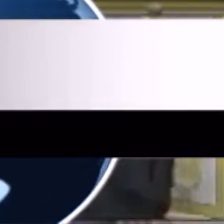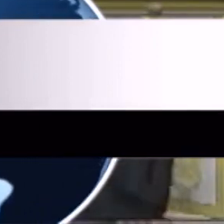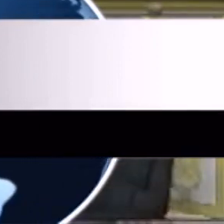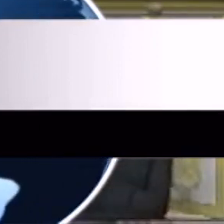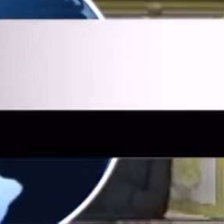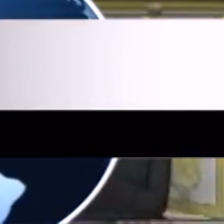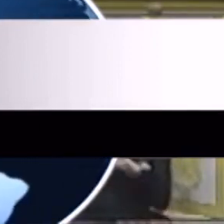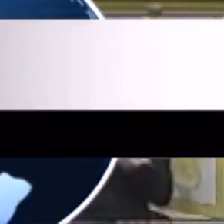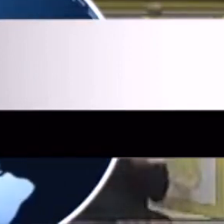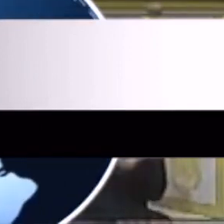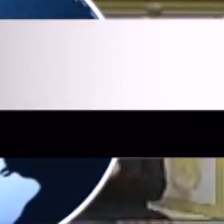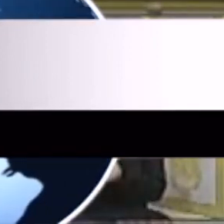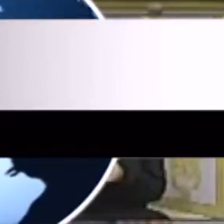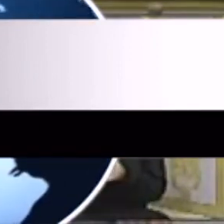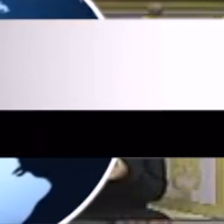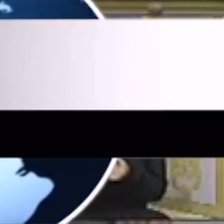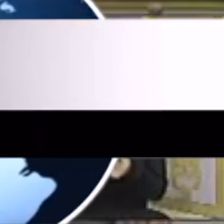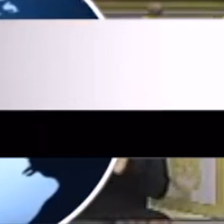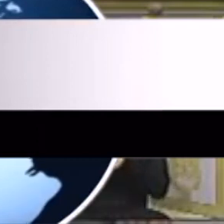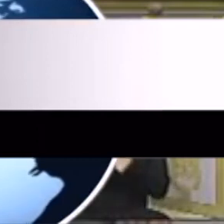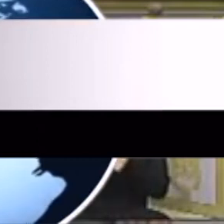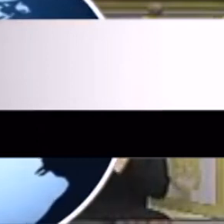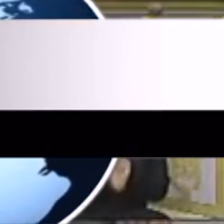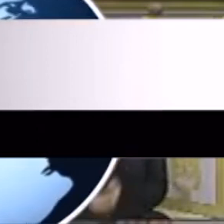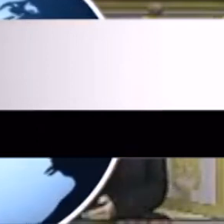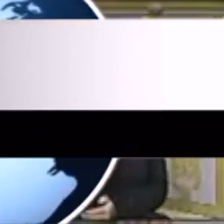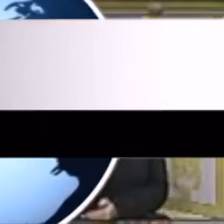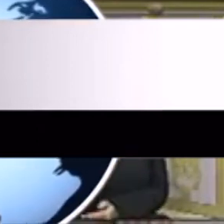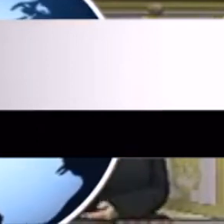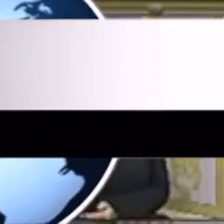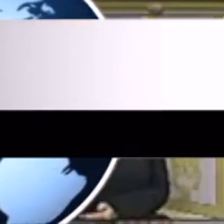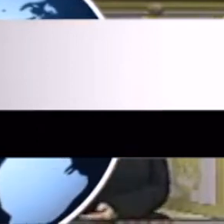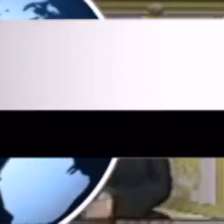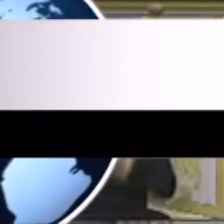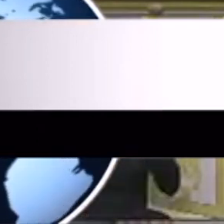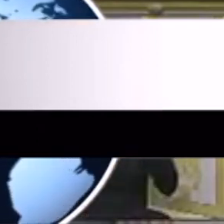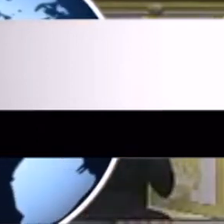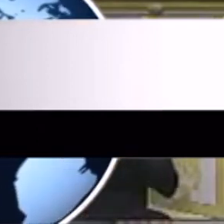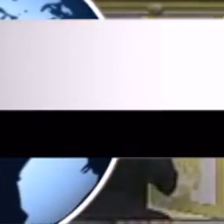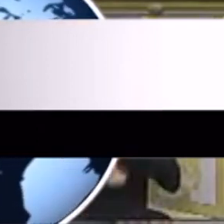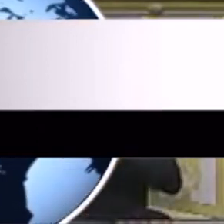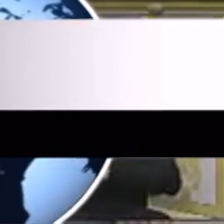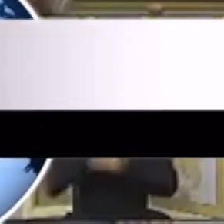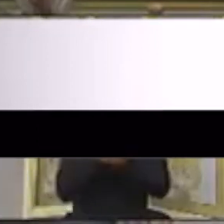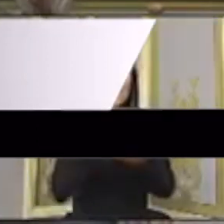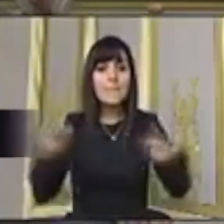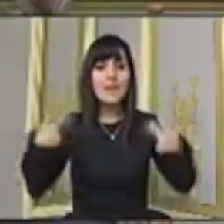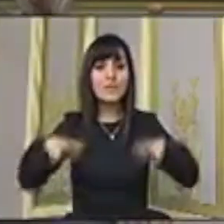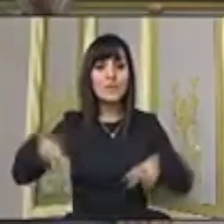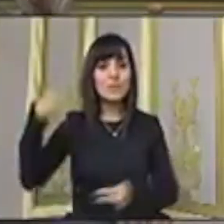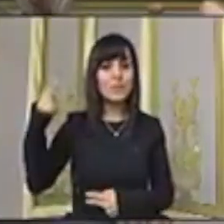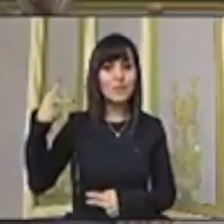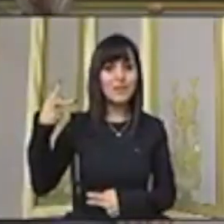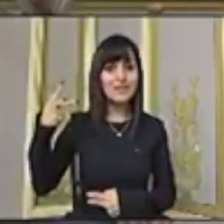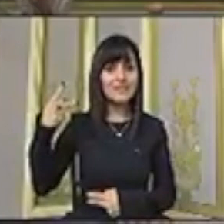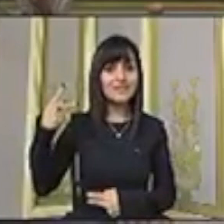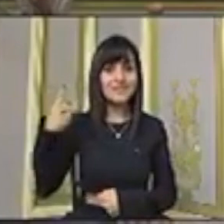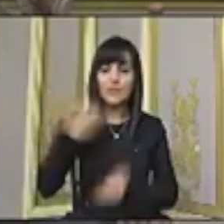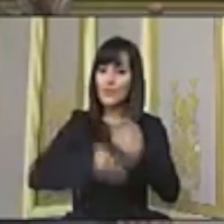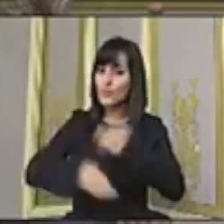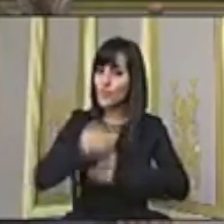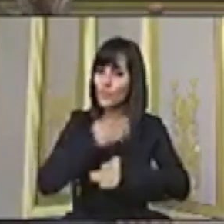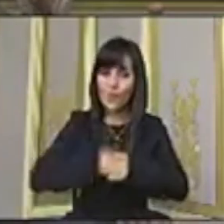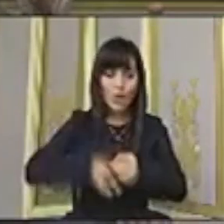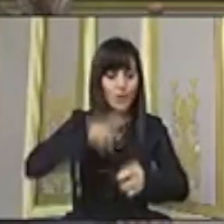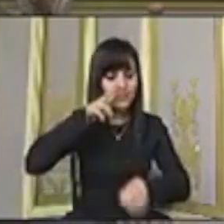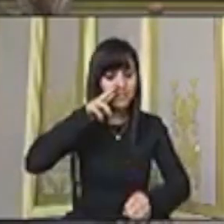juntos, hagámoslo por Puebla. Puebla es la casa de todos los poblanos y de las poblanas, y todos somos